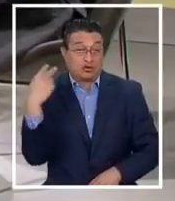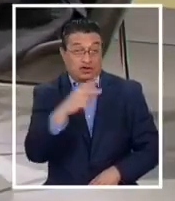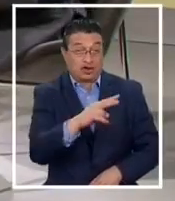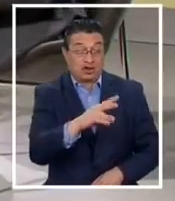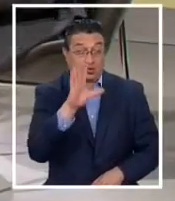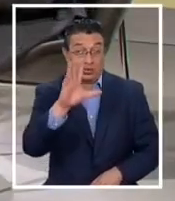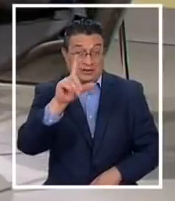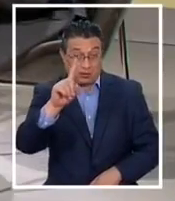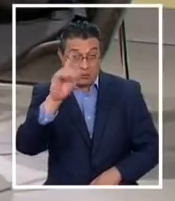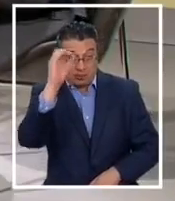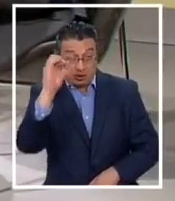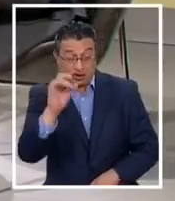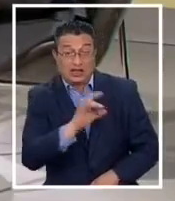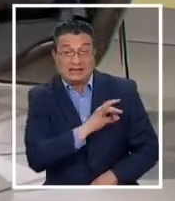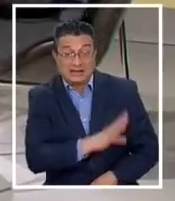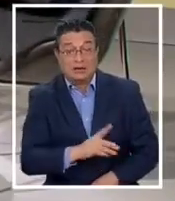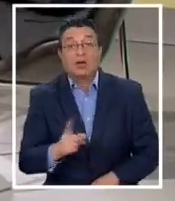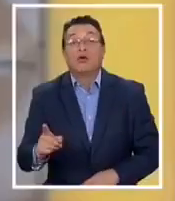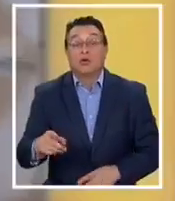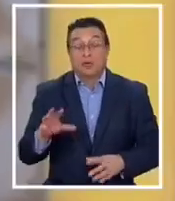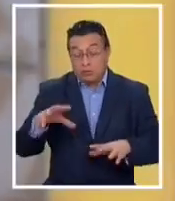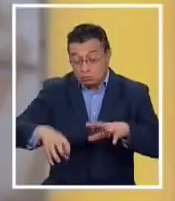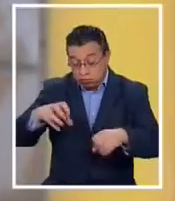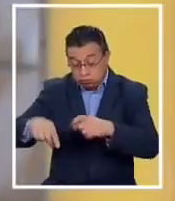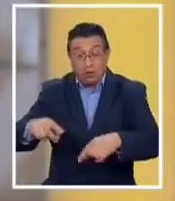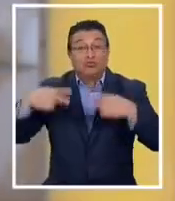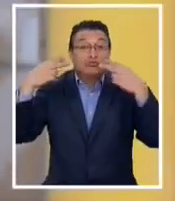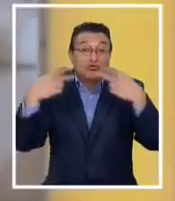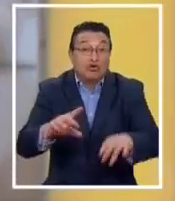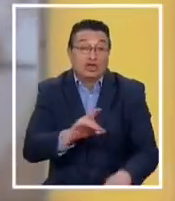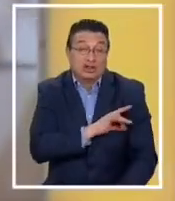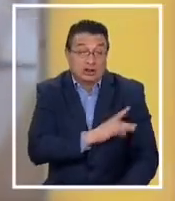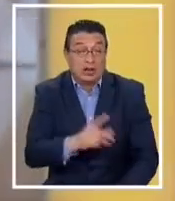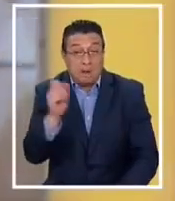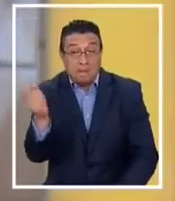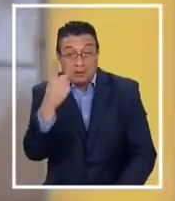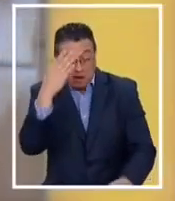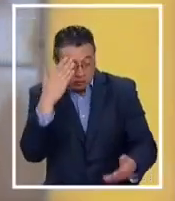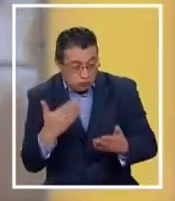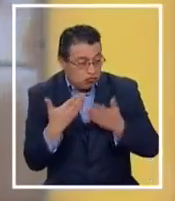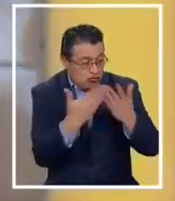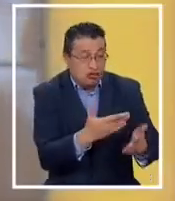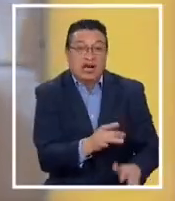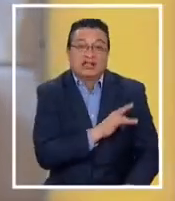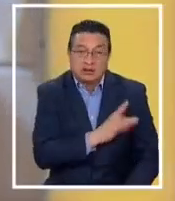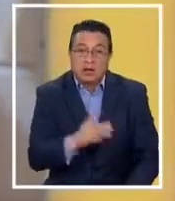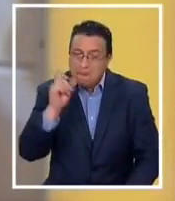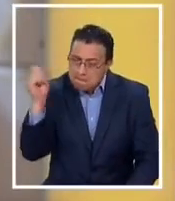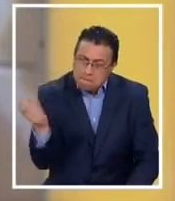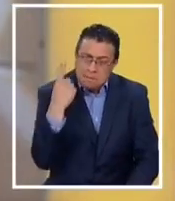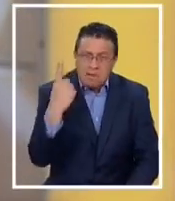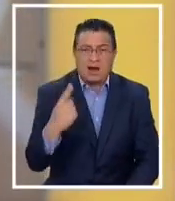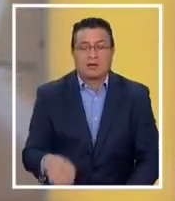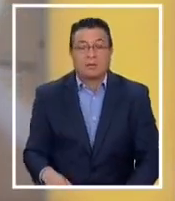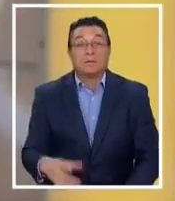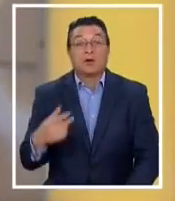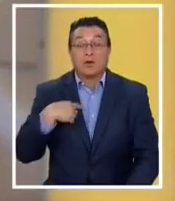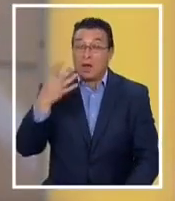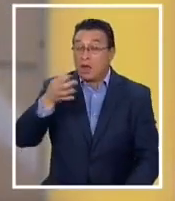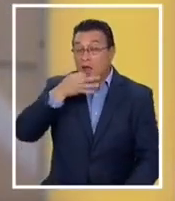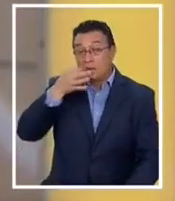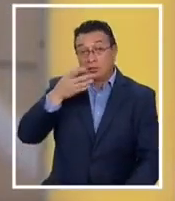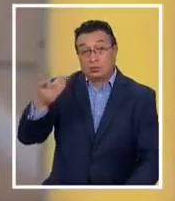estado yo creo que los minerales en chile son del pueblo de chile tienen que estar primero al servicio del pueblo de chile el 8 días yo escuchaba al